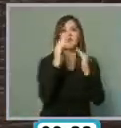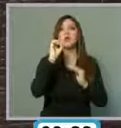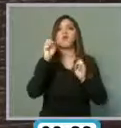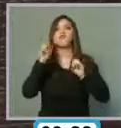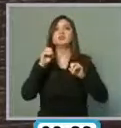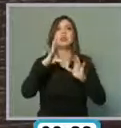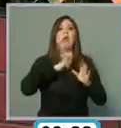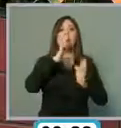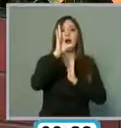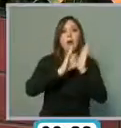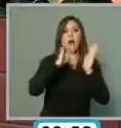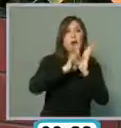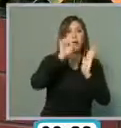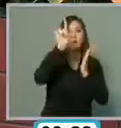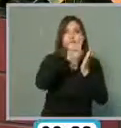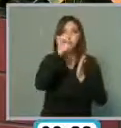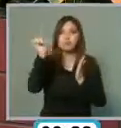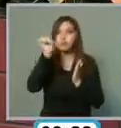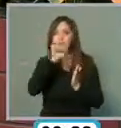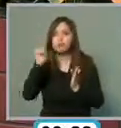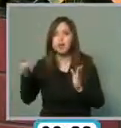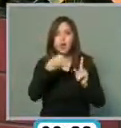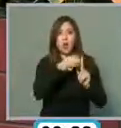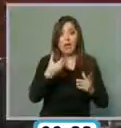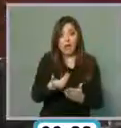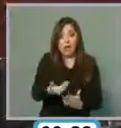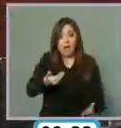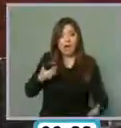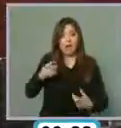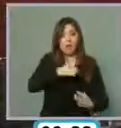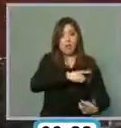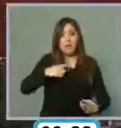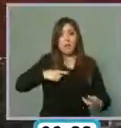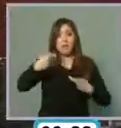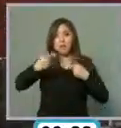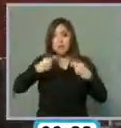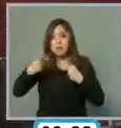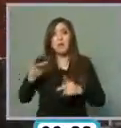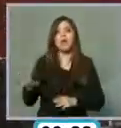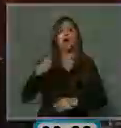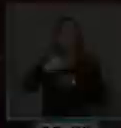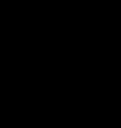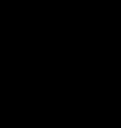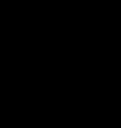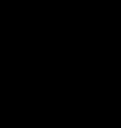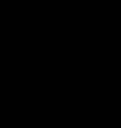con anticipación, efectivamente se puede planear y hacer Te van a cosas regir grandes. todo el año. Muchas Maestro gracias. José Luis, Lo muchísimas mejor. gracias. Gracias.